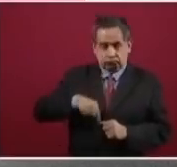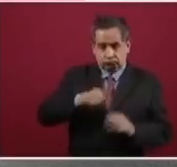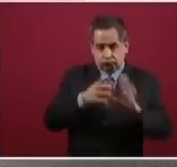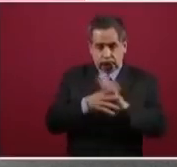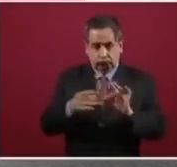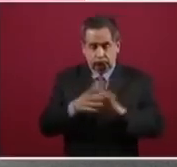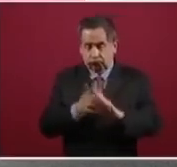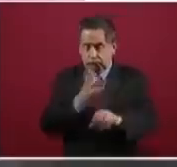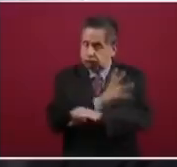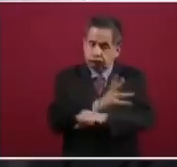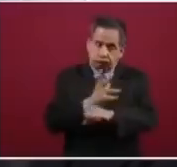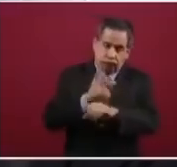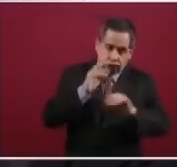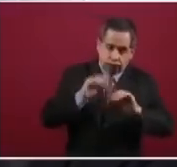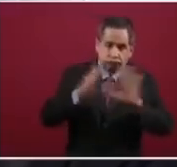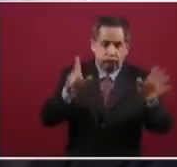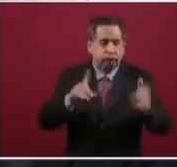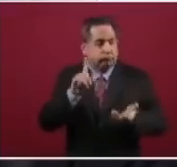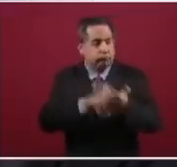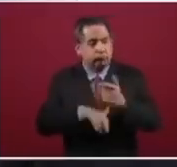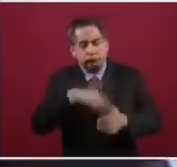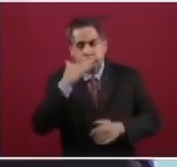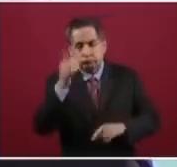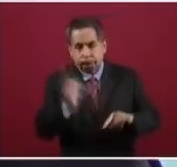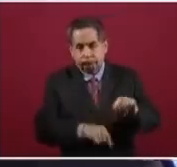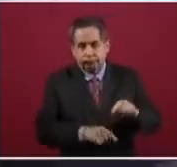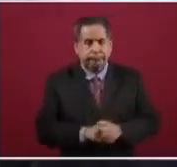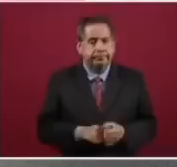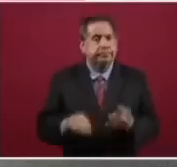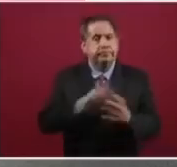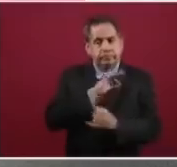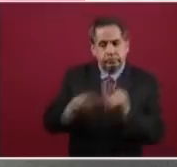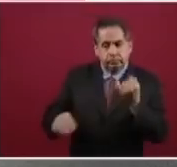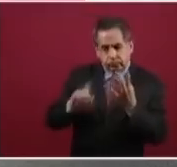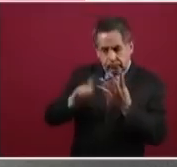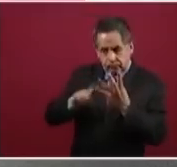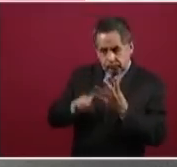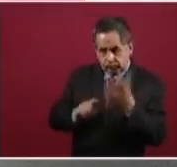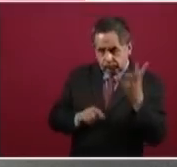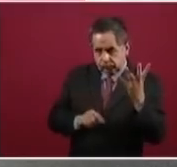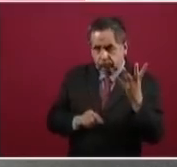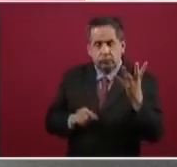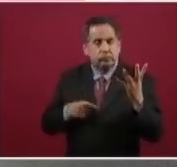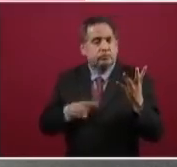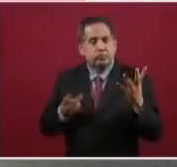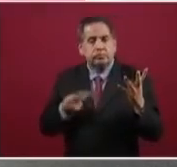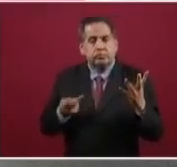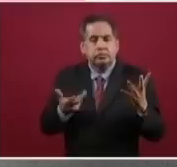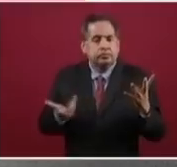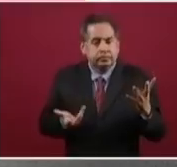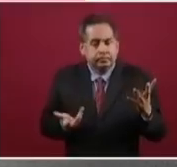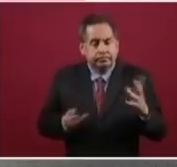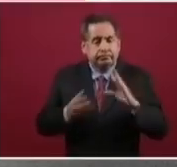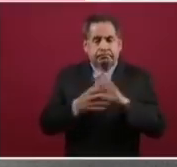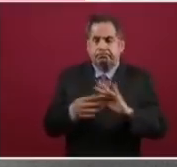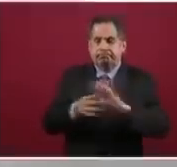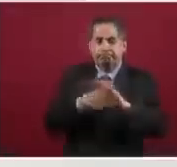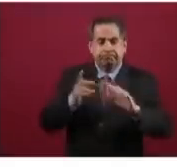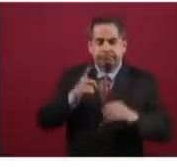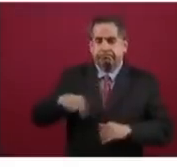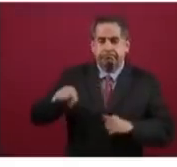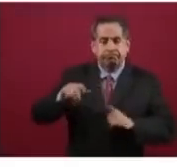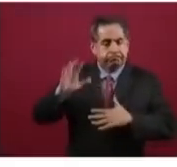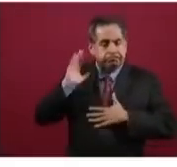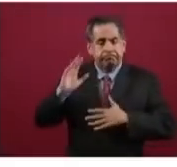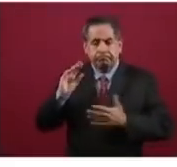la transparencia y el combate a la corrupción finalmente lo que estamos tratando de hacer es es refrendar el compromiso de